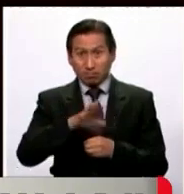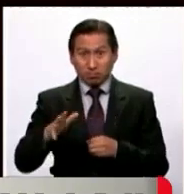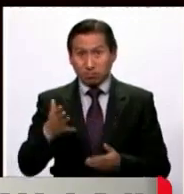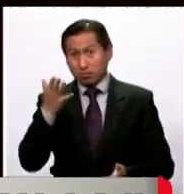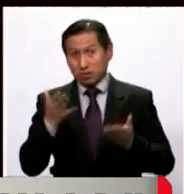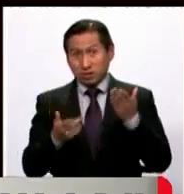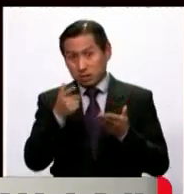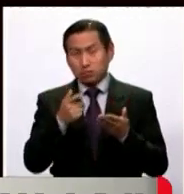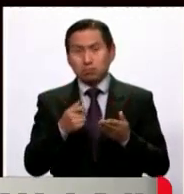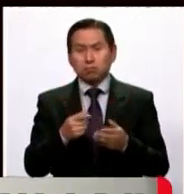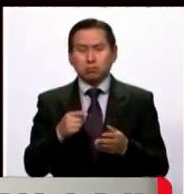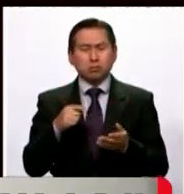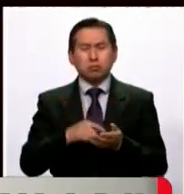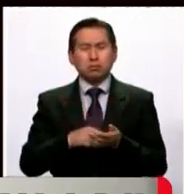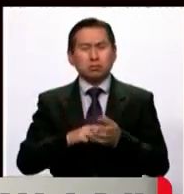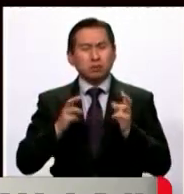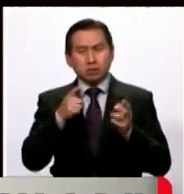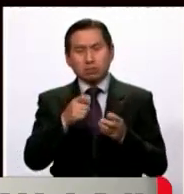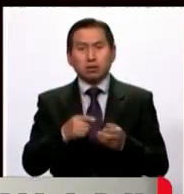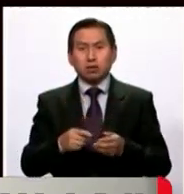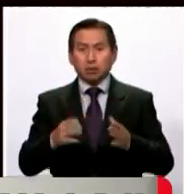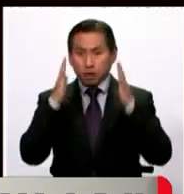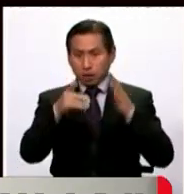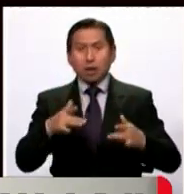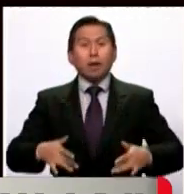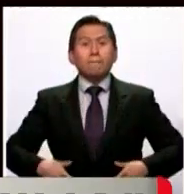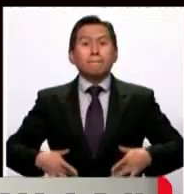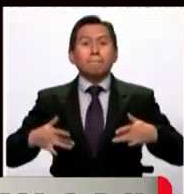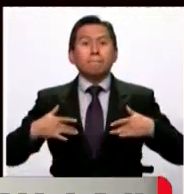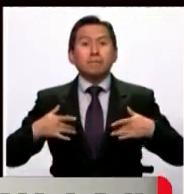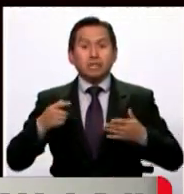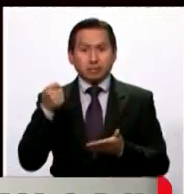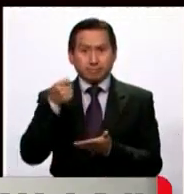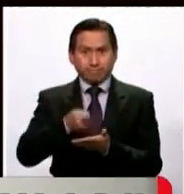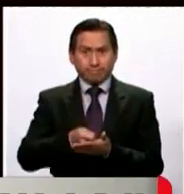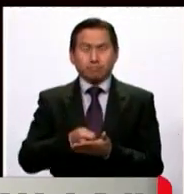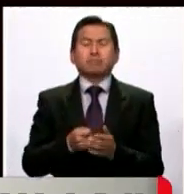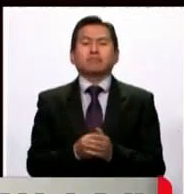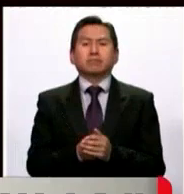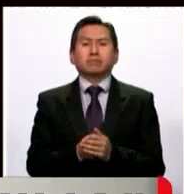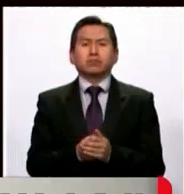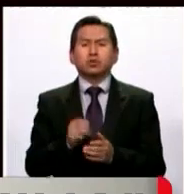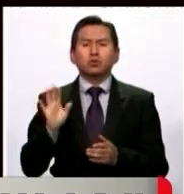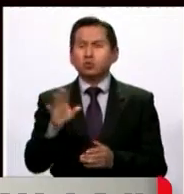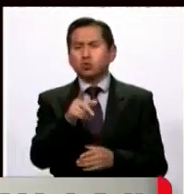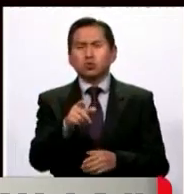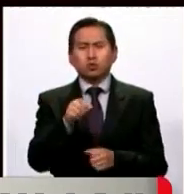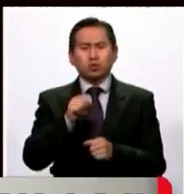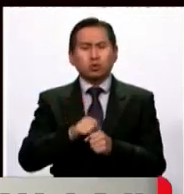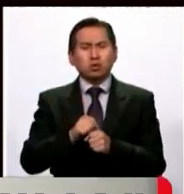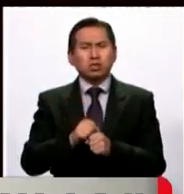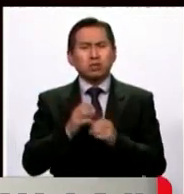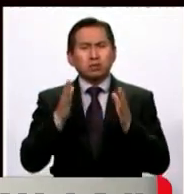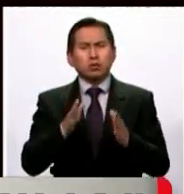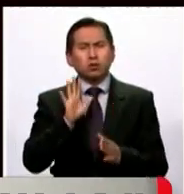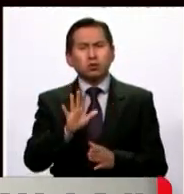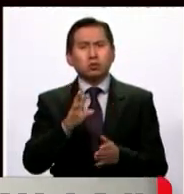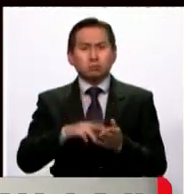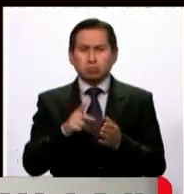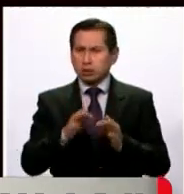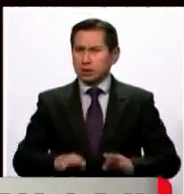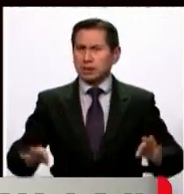también consiste en un seguro de vida. El trabajo de estos bolivianos es